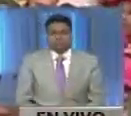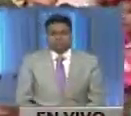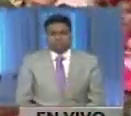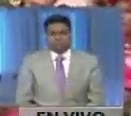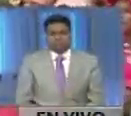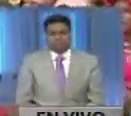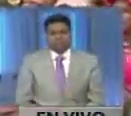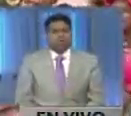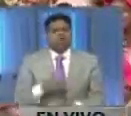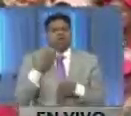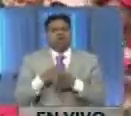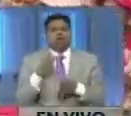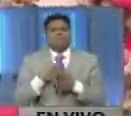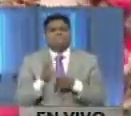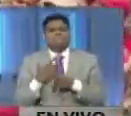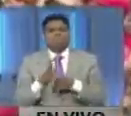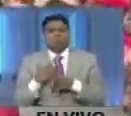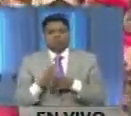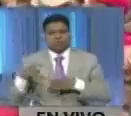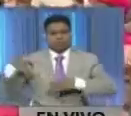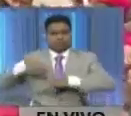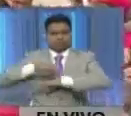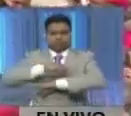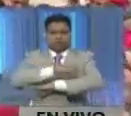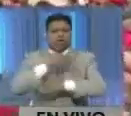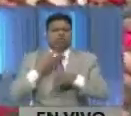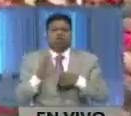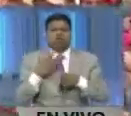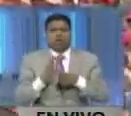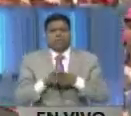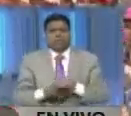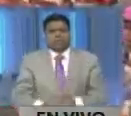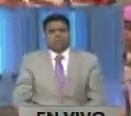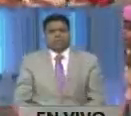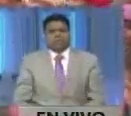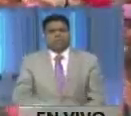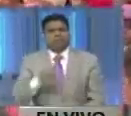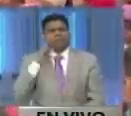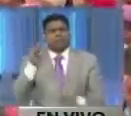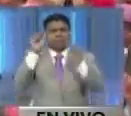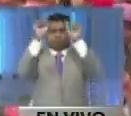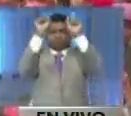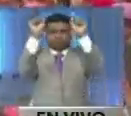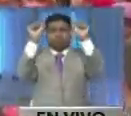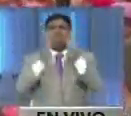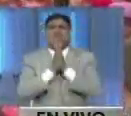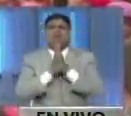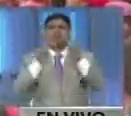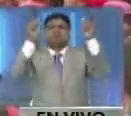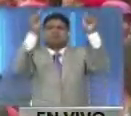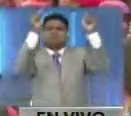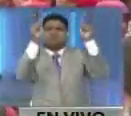No nos importa caminar. No nos importa. Va la pancarta ahí, hermano.